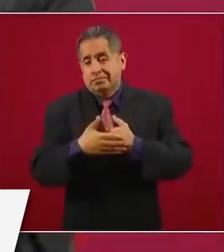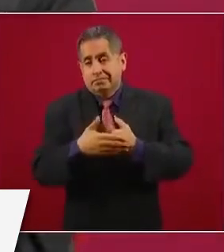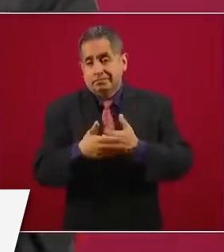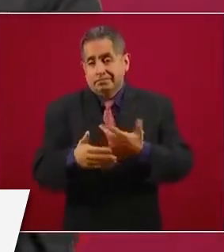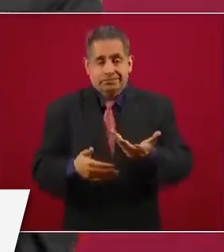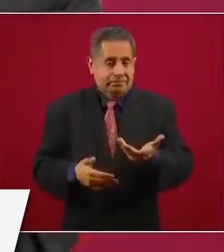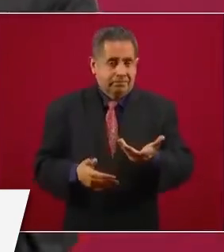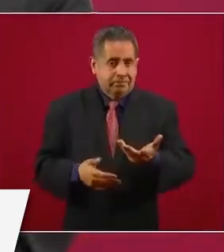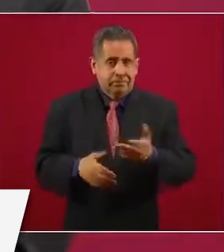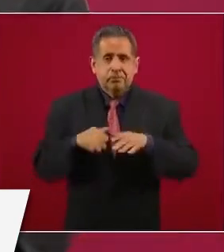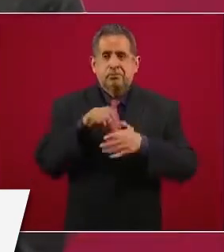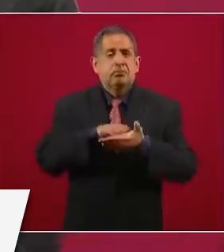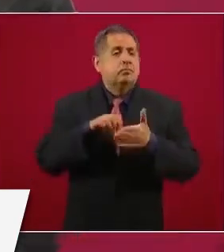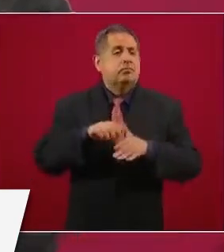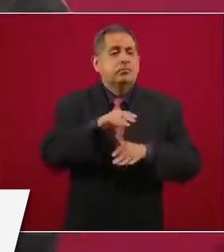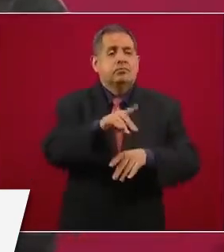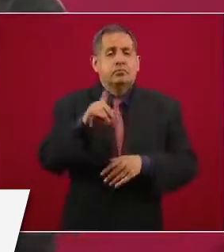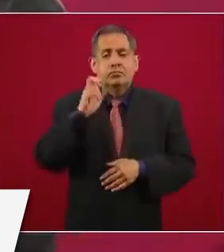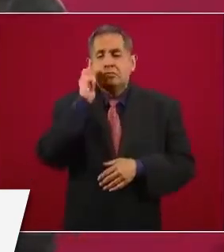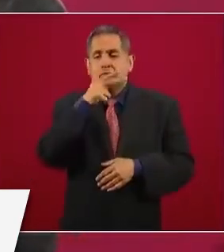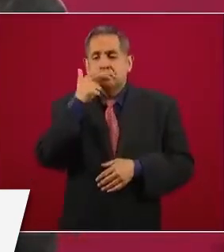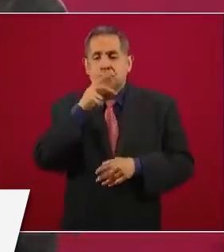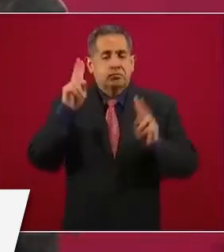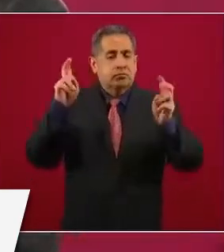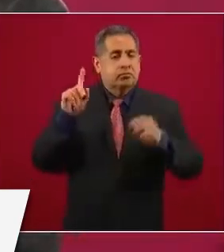Es lo del agua de Chihuahua.